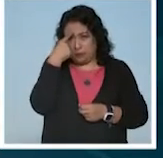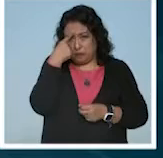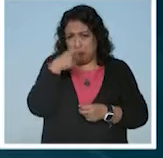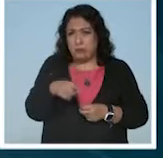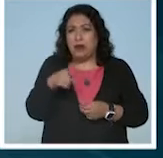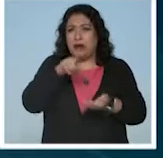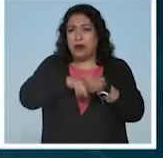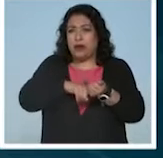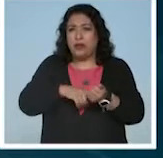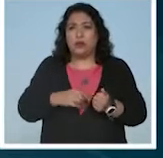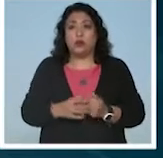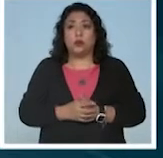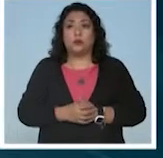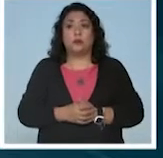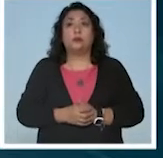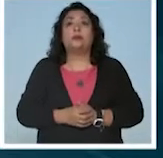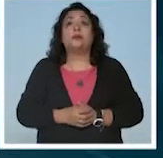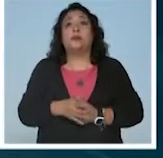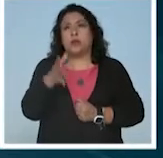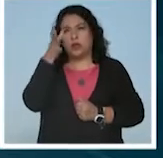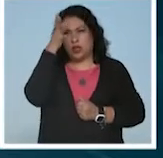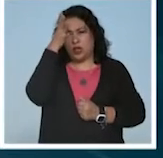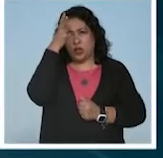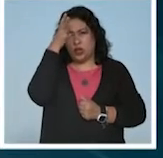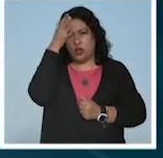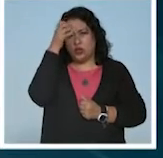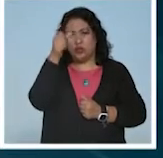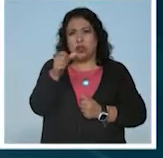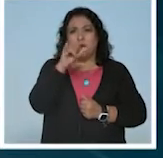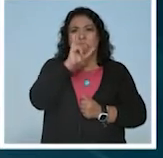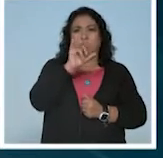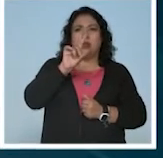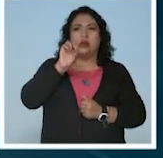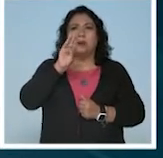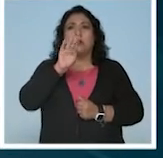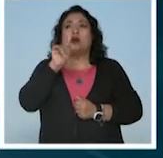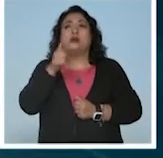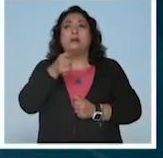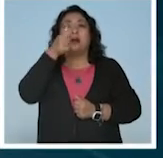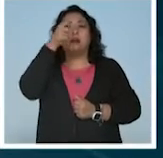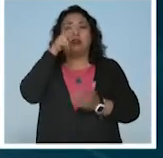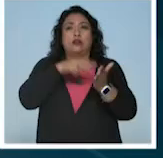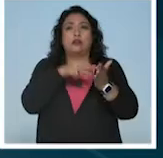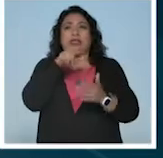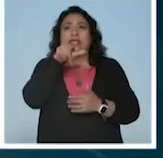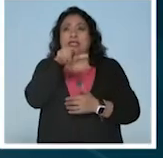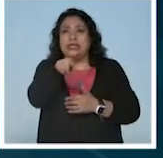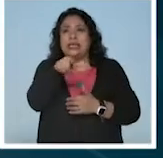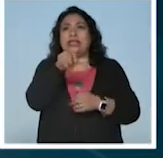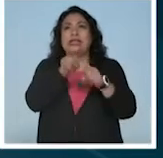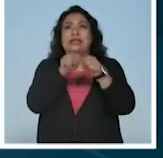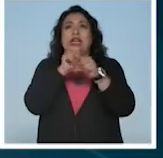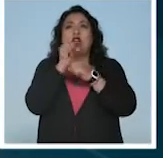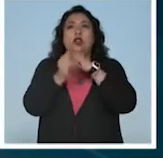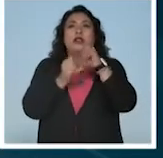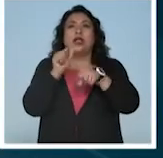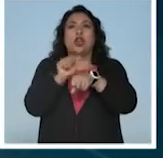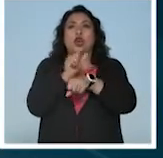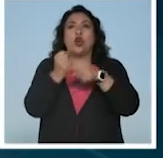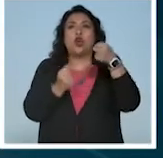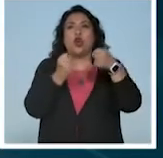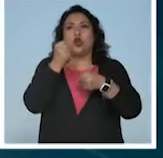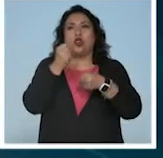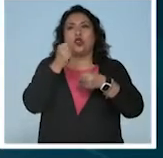interior el concepto de ied y voz se mostró por primera vez en 2017 durante el salón internacional del automóvil de norteamérica